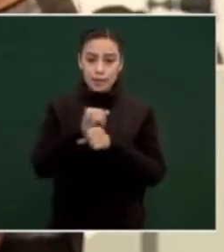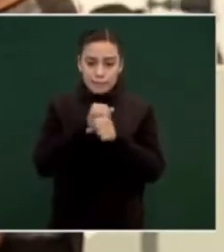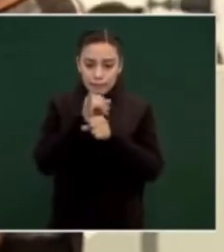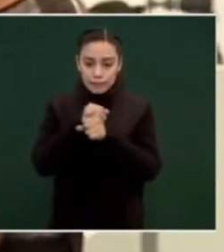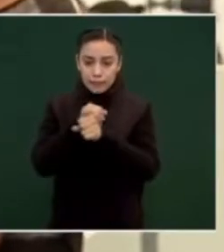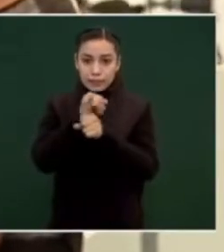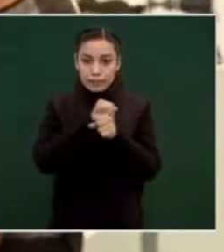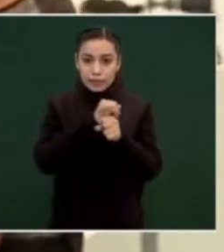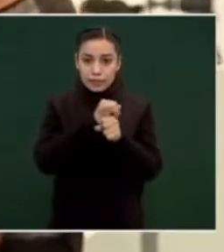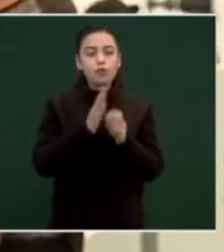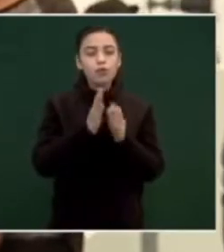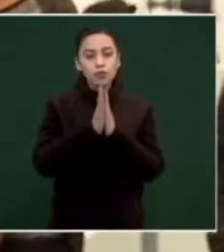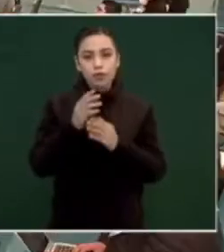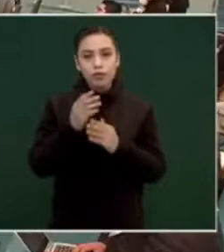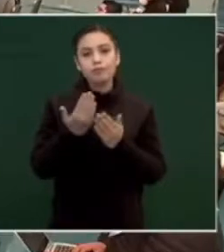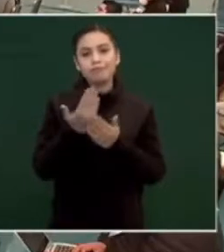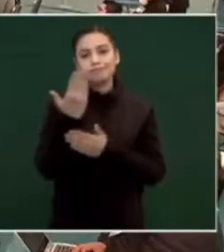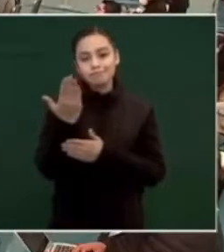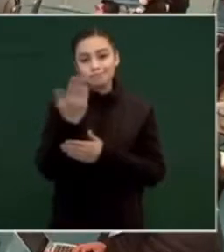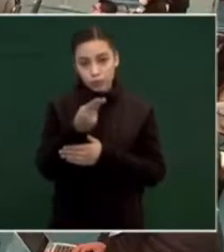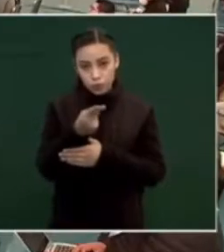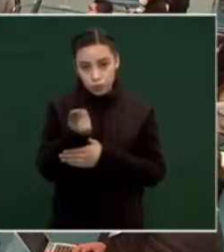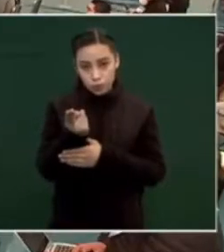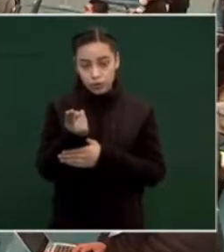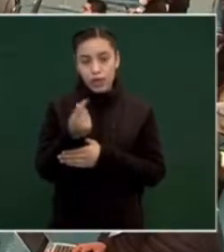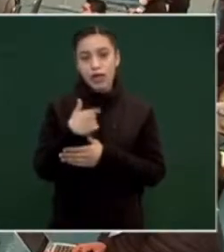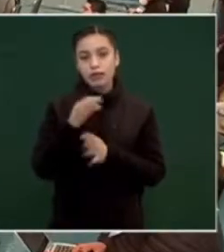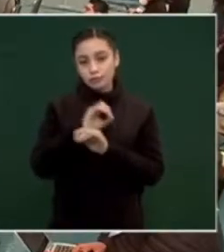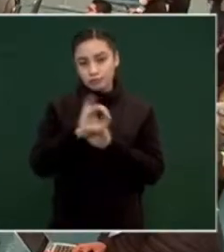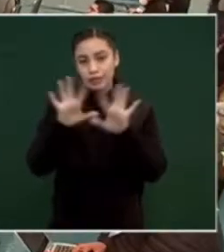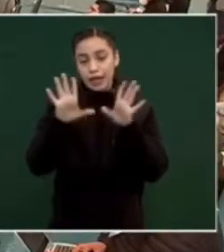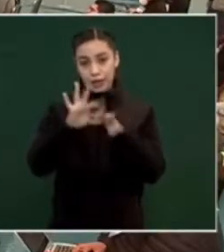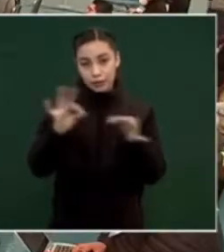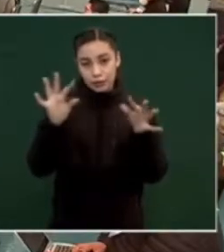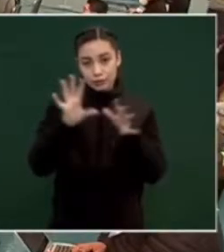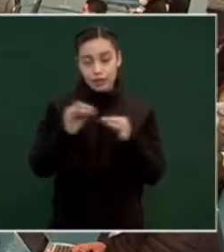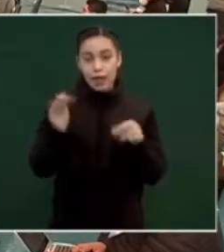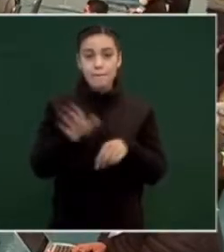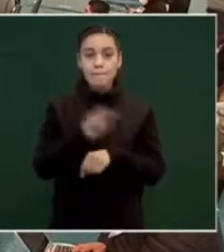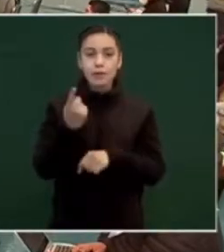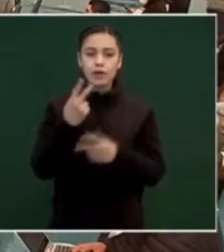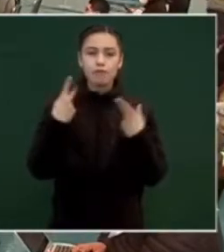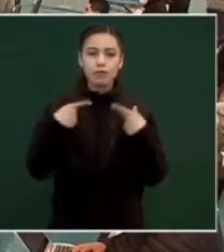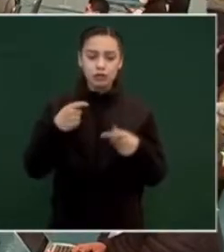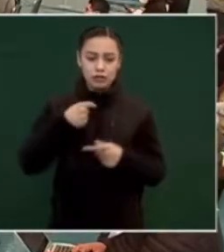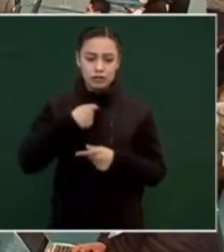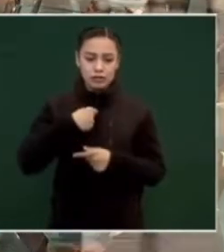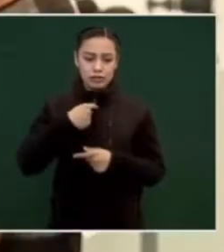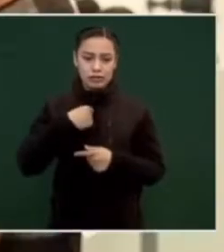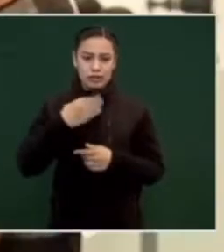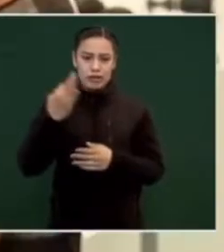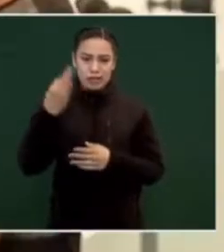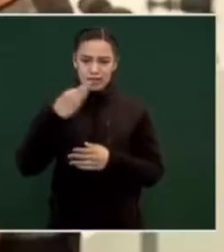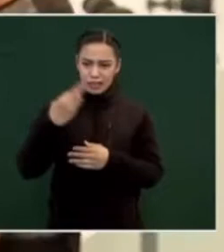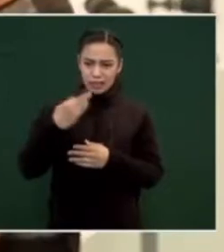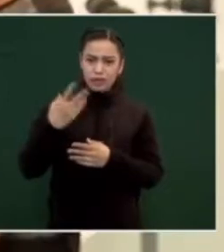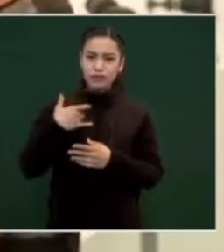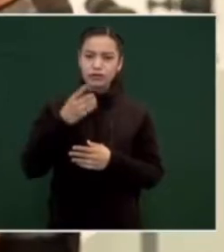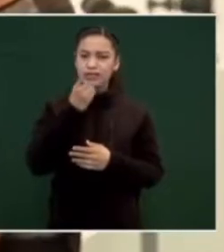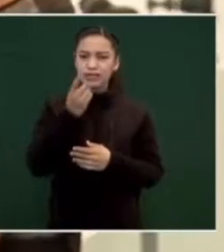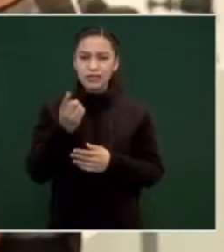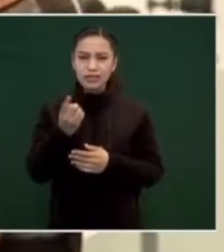me gustaría que lo aclararán porque los que nos señalan no muestran documentos de que hay algún pago